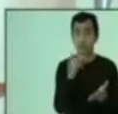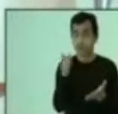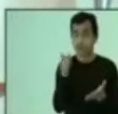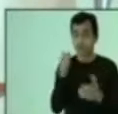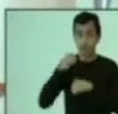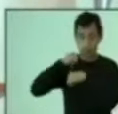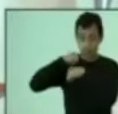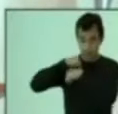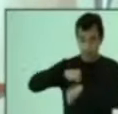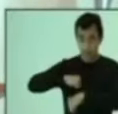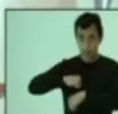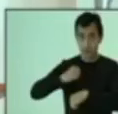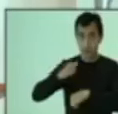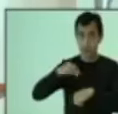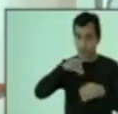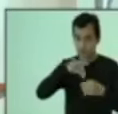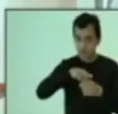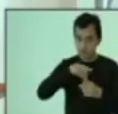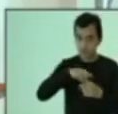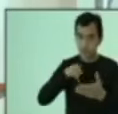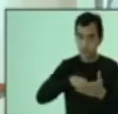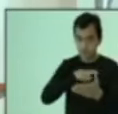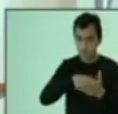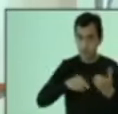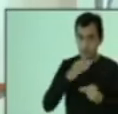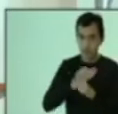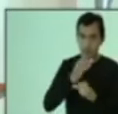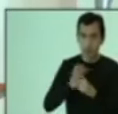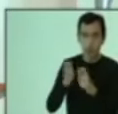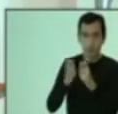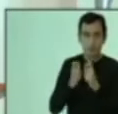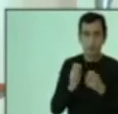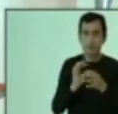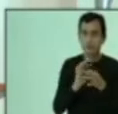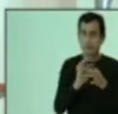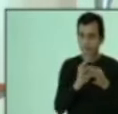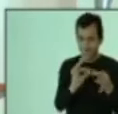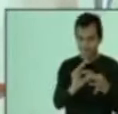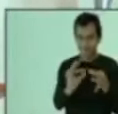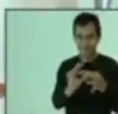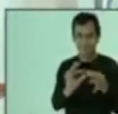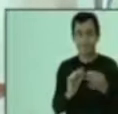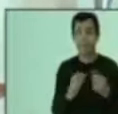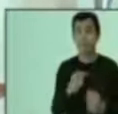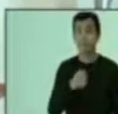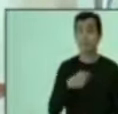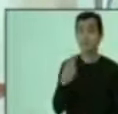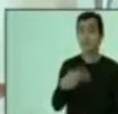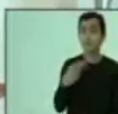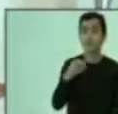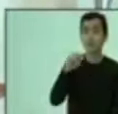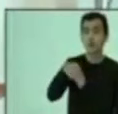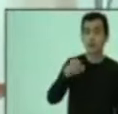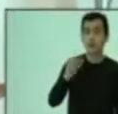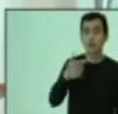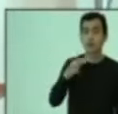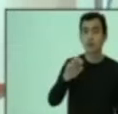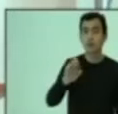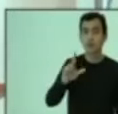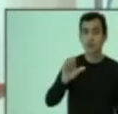autoridades electorales por la oportunidad de participar en este evento. Soy Miguel Ángel Herrera